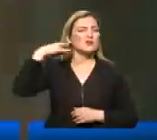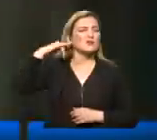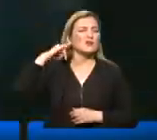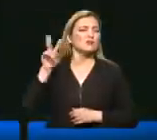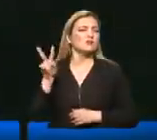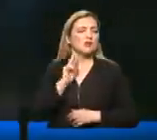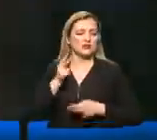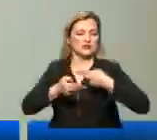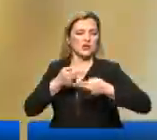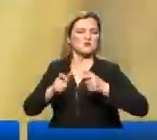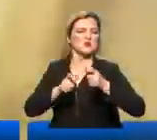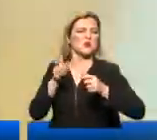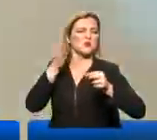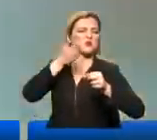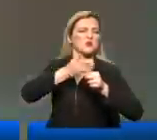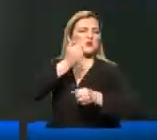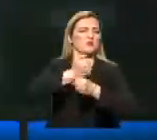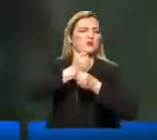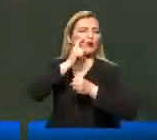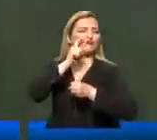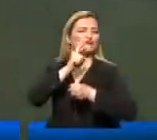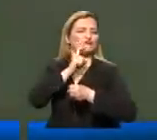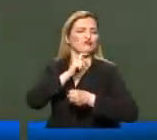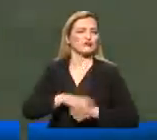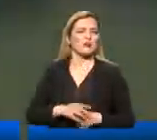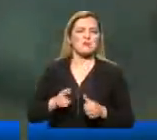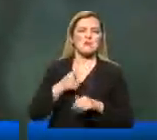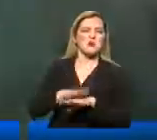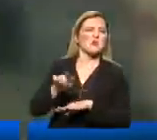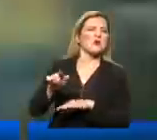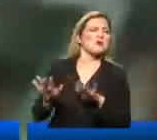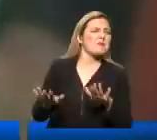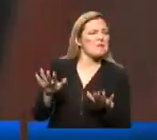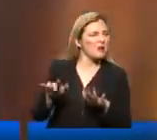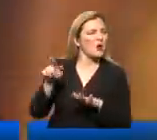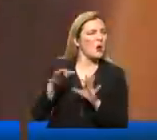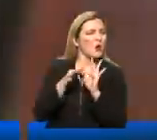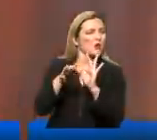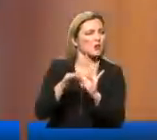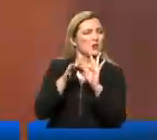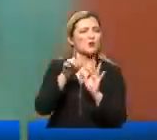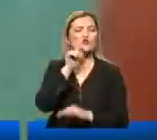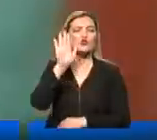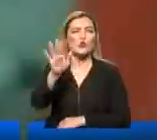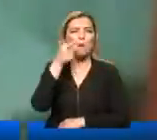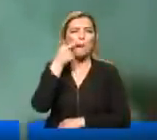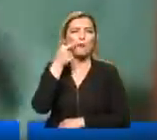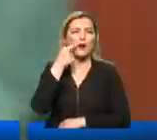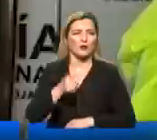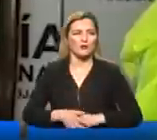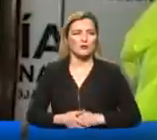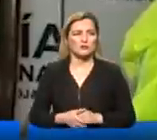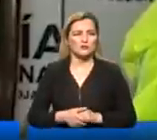víctimas de trata de personas con fines de explotación sexual y el principal sospechoso de colaborar en la organización delictiva es el